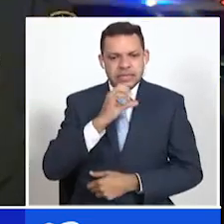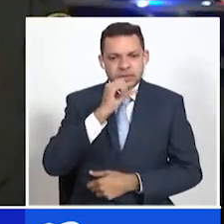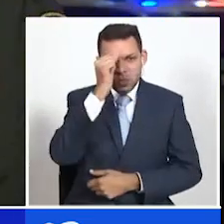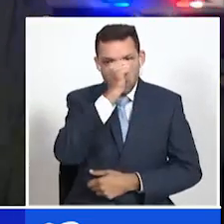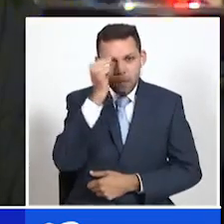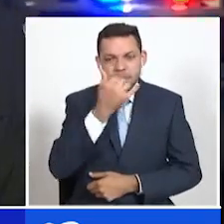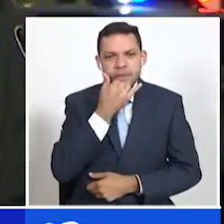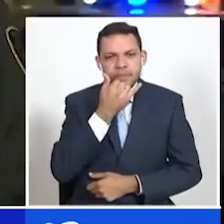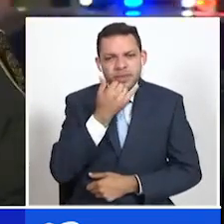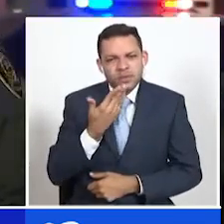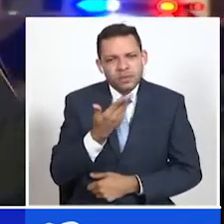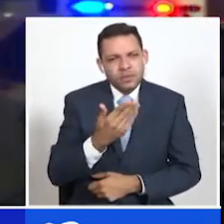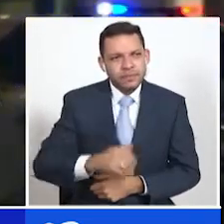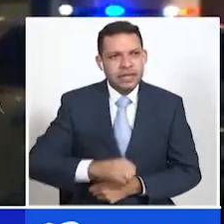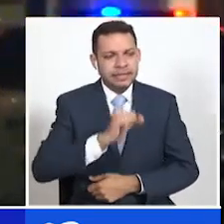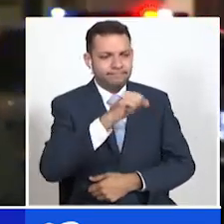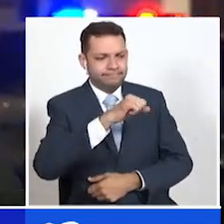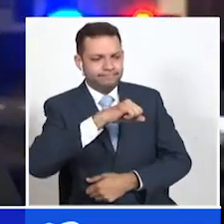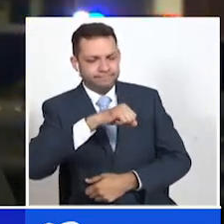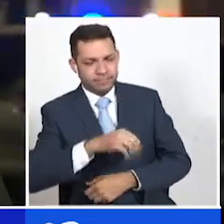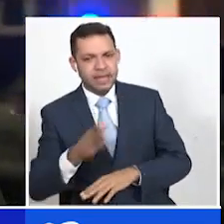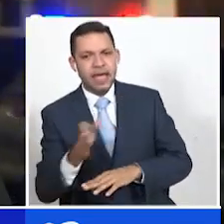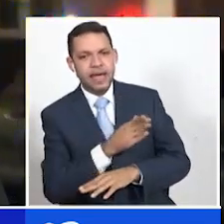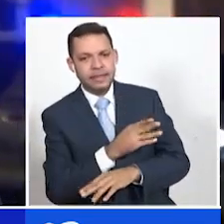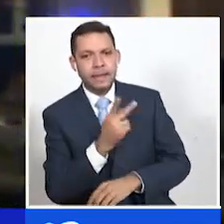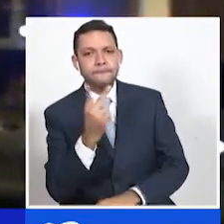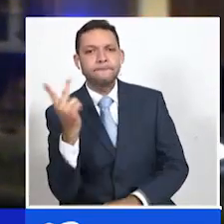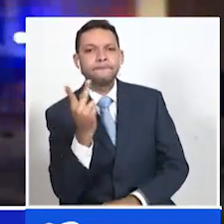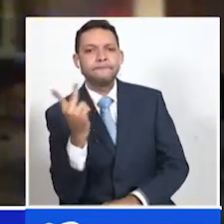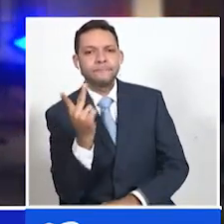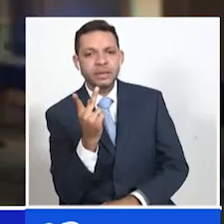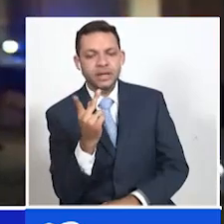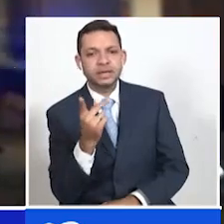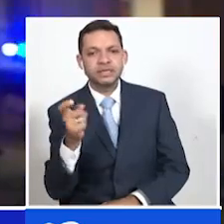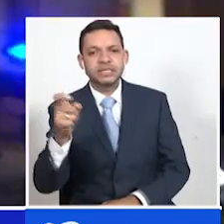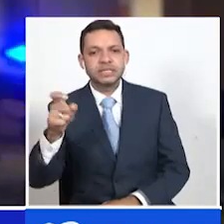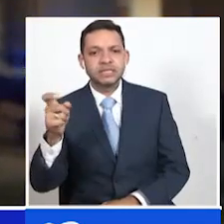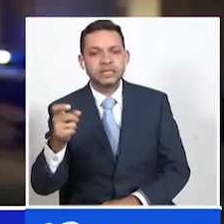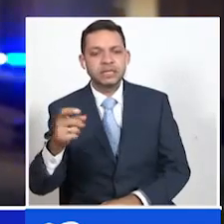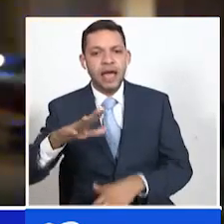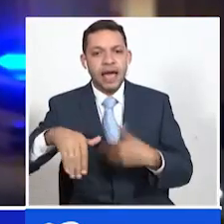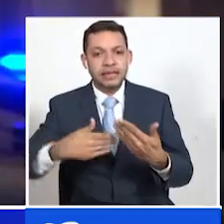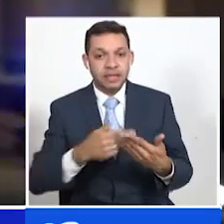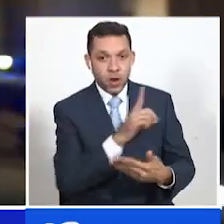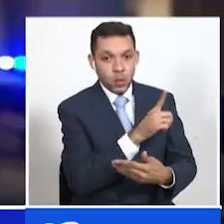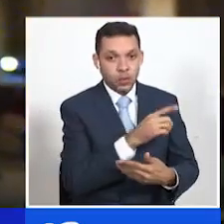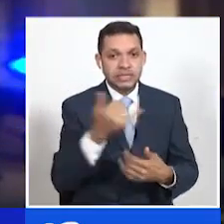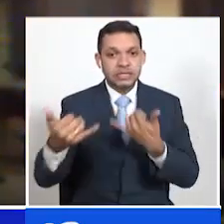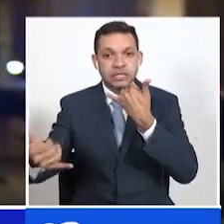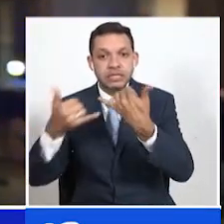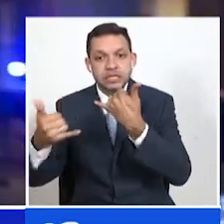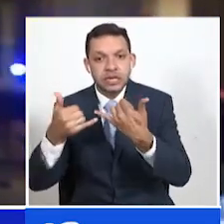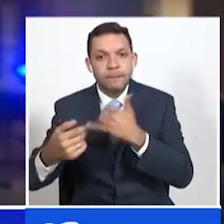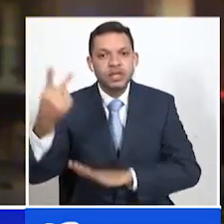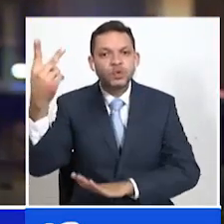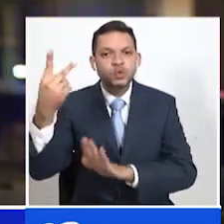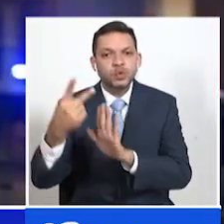balance que nos deja durante el fin de semana, desde el día viernes, 2.100 llamadas registradas en nuestro sistema de emergencias. De